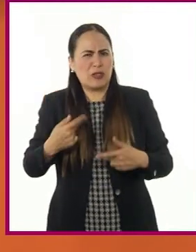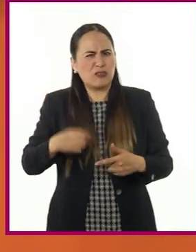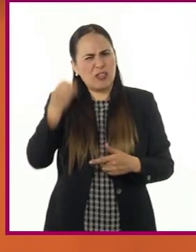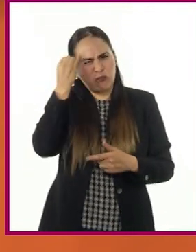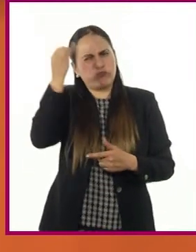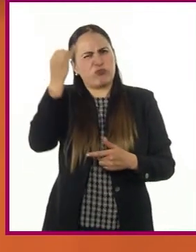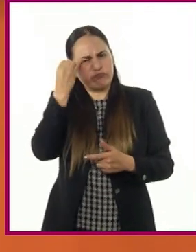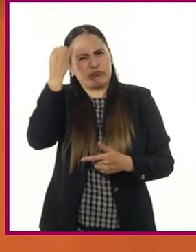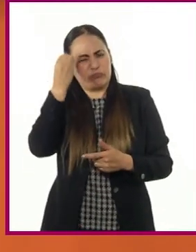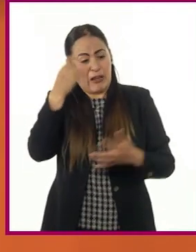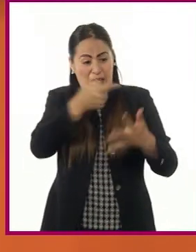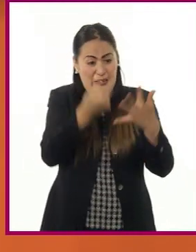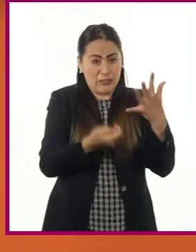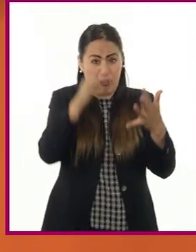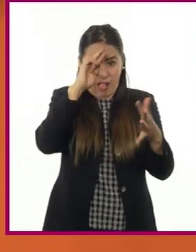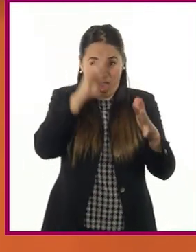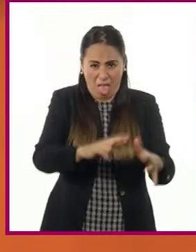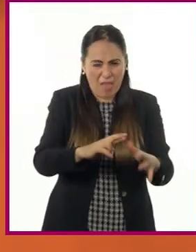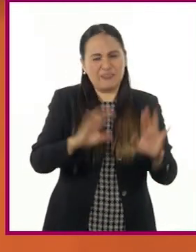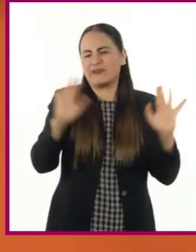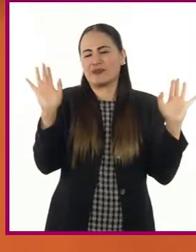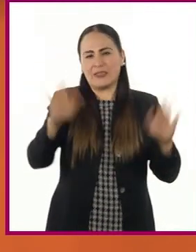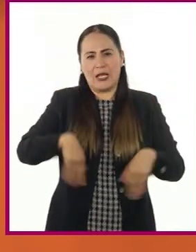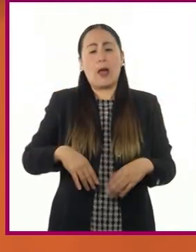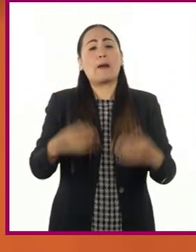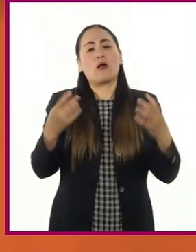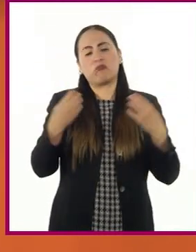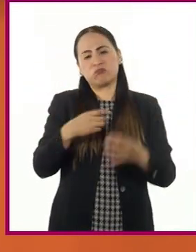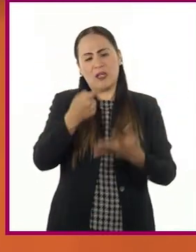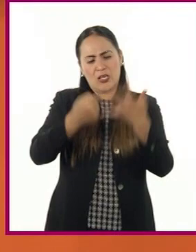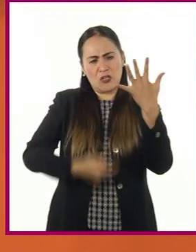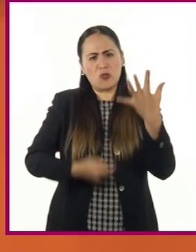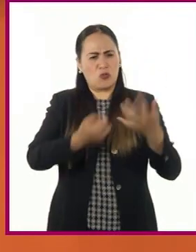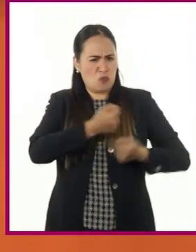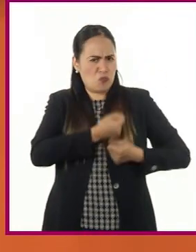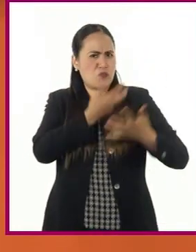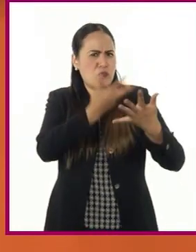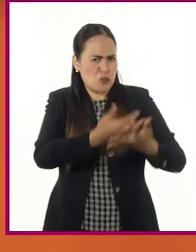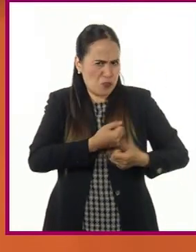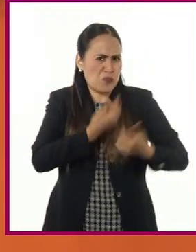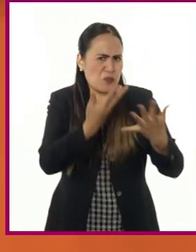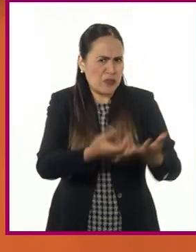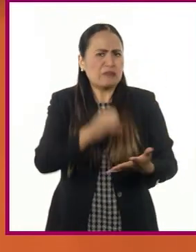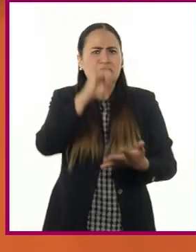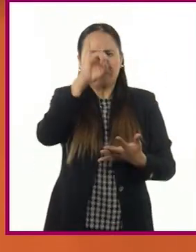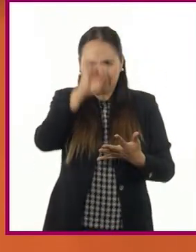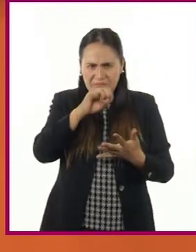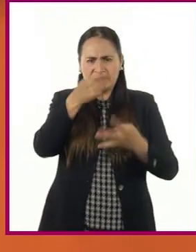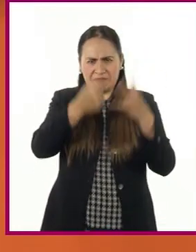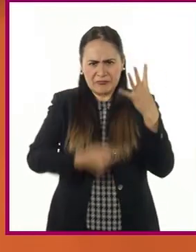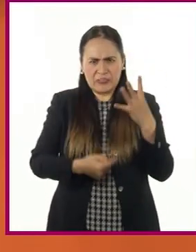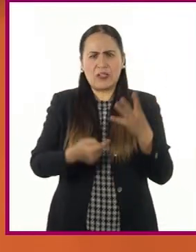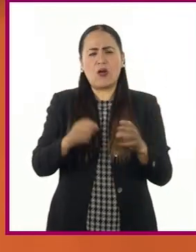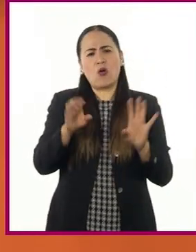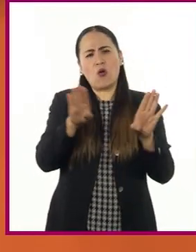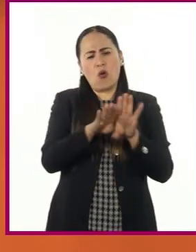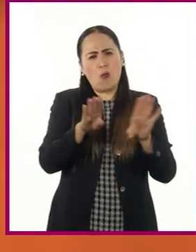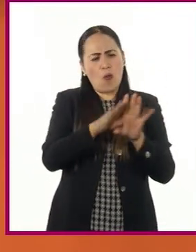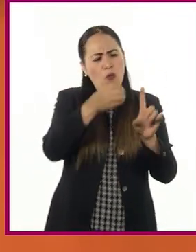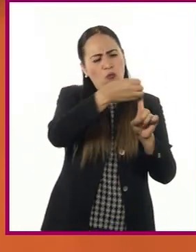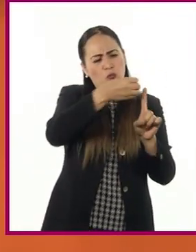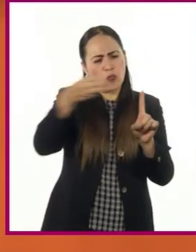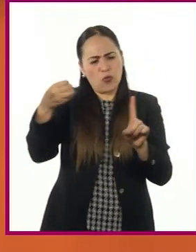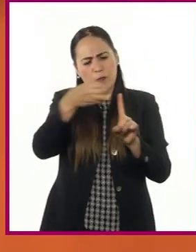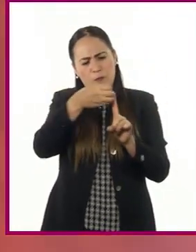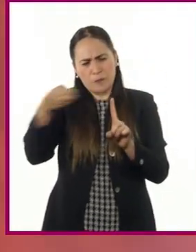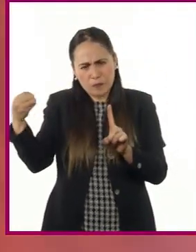que además de decir cosas con las palabras, dicen algo con la forma misma en que se acomodan las letras en